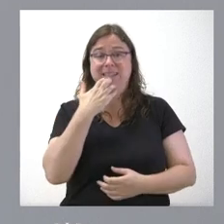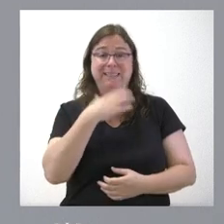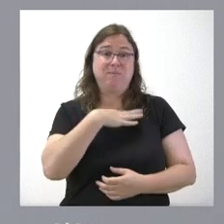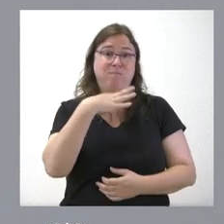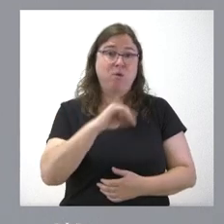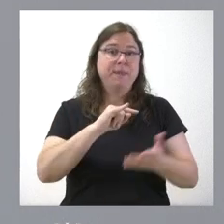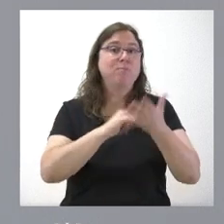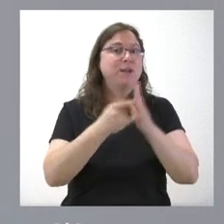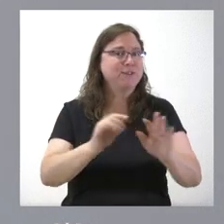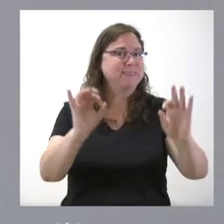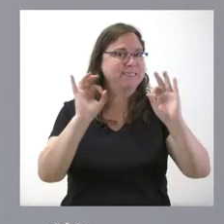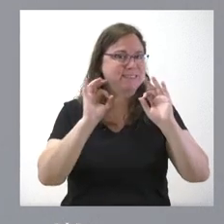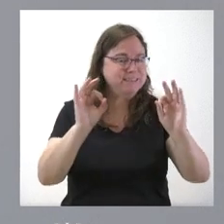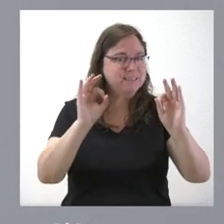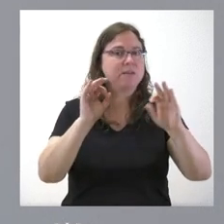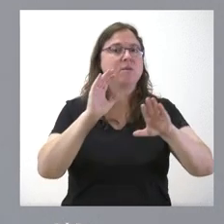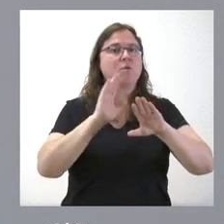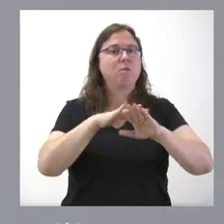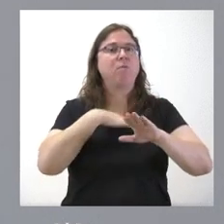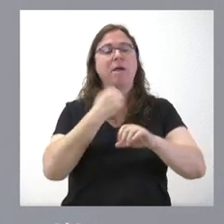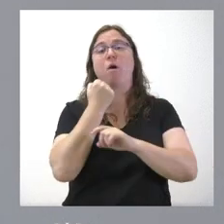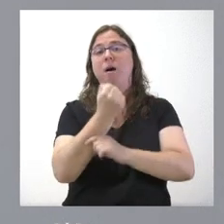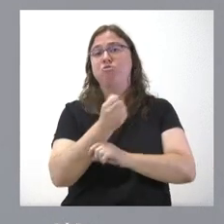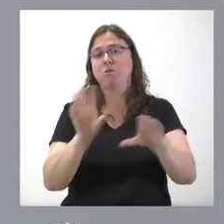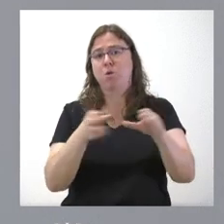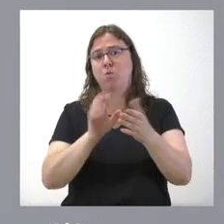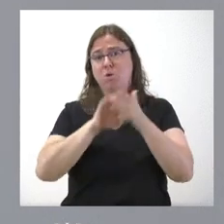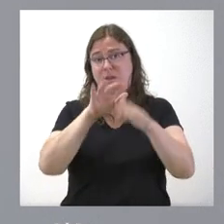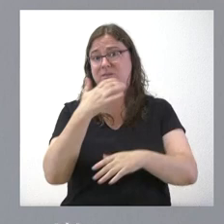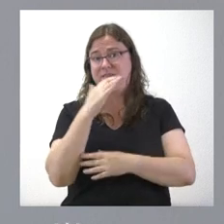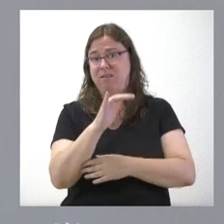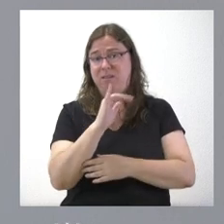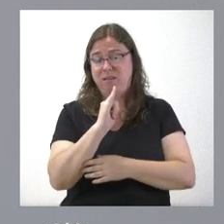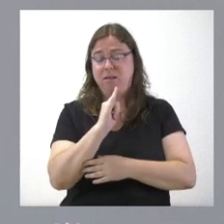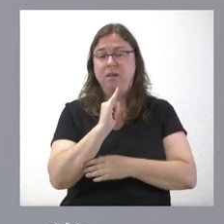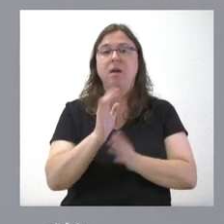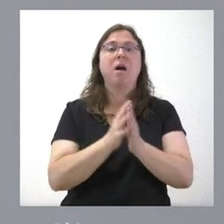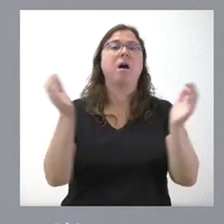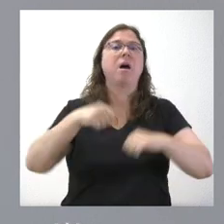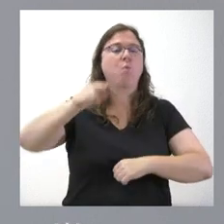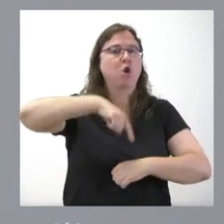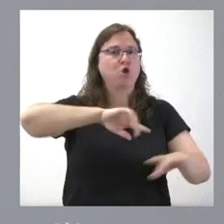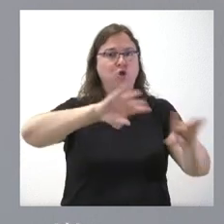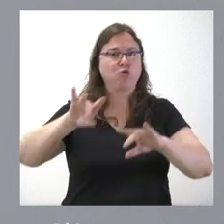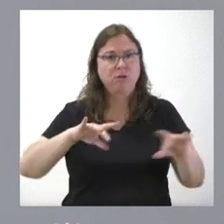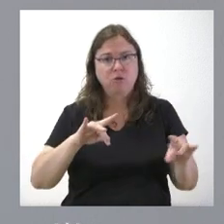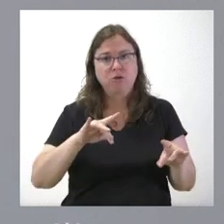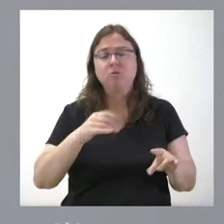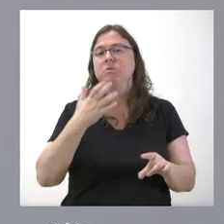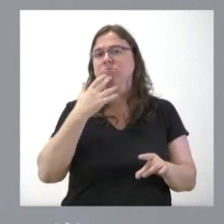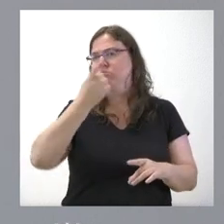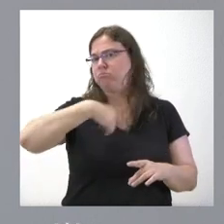proyectos específicos concretos que pudiéramos apoyar desde la junta de Castilla y león y que tuvieran el consenso del territorio pues lógicamente los